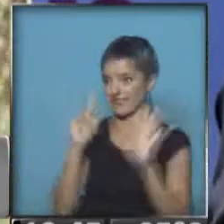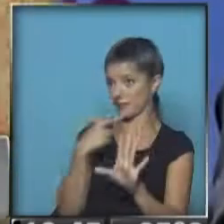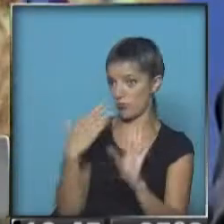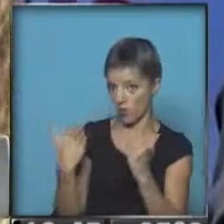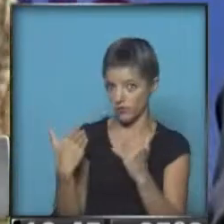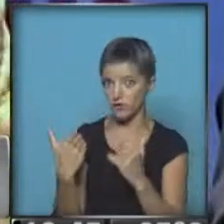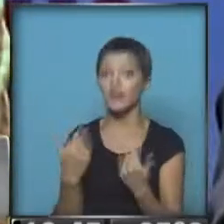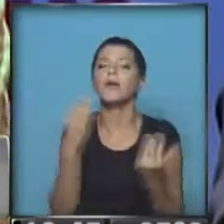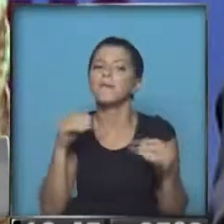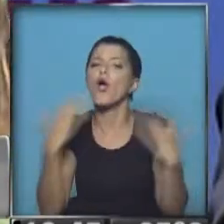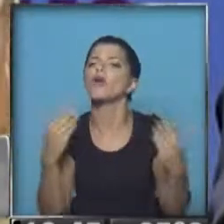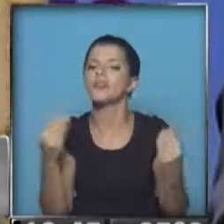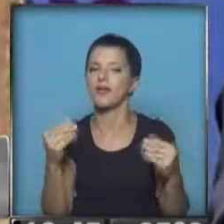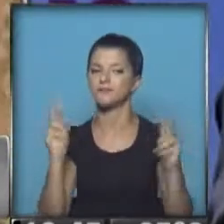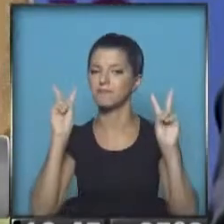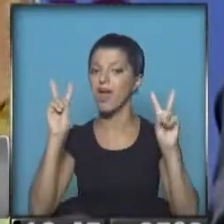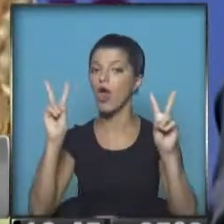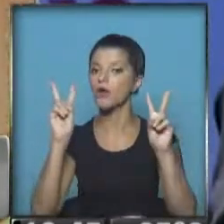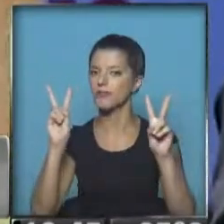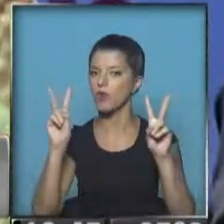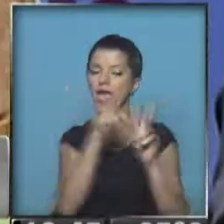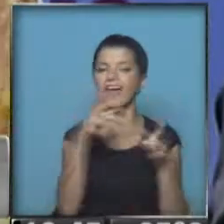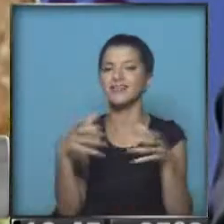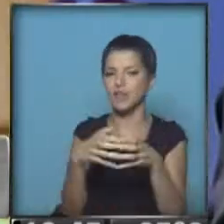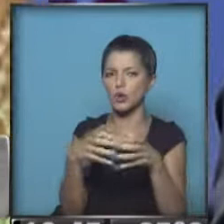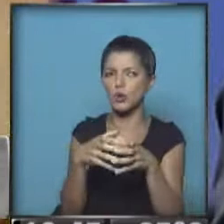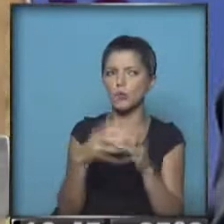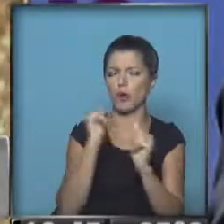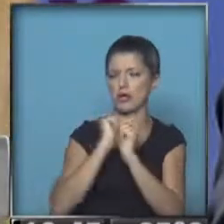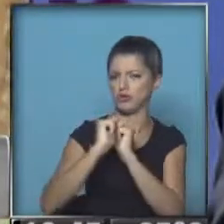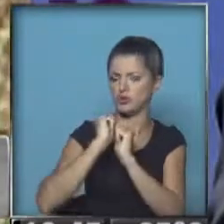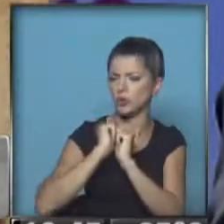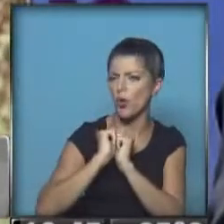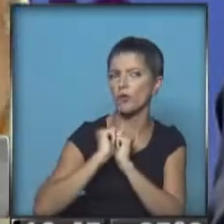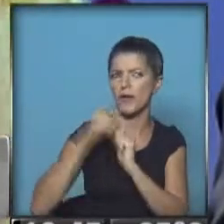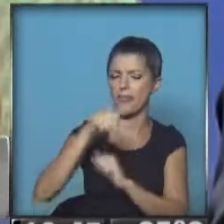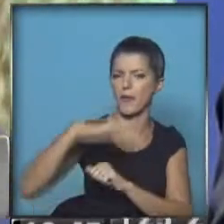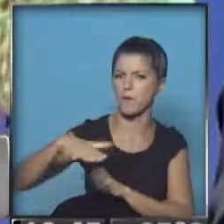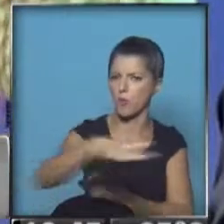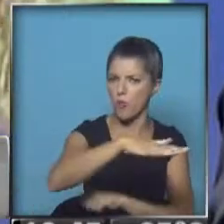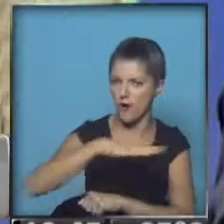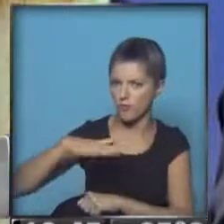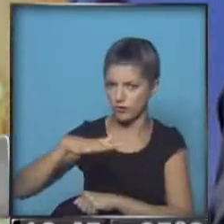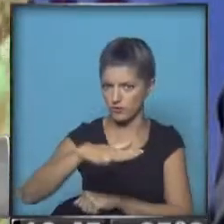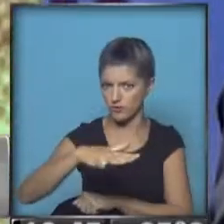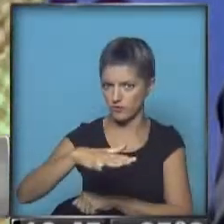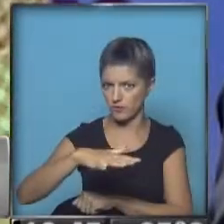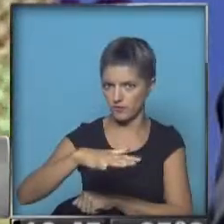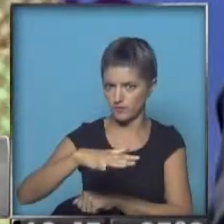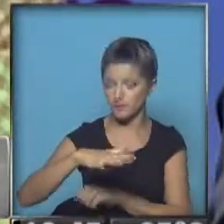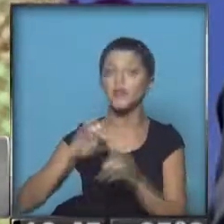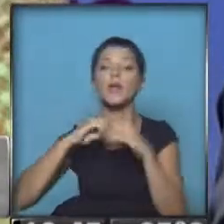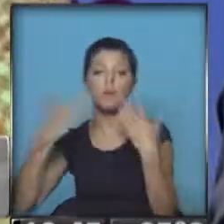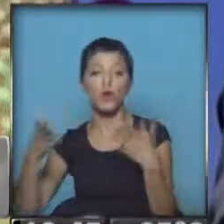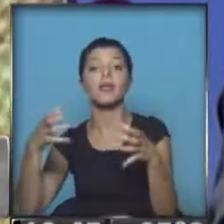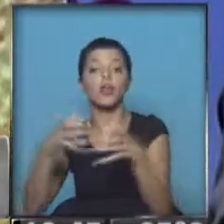el peronismo? ¿Qué mejor que ese partido de historia popular? ¿Qué mejor que el